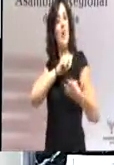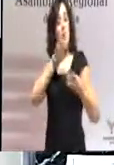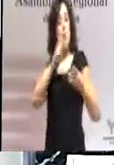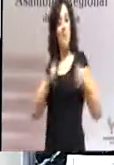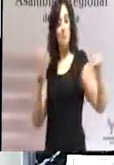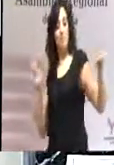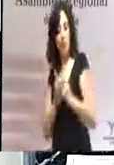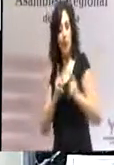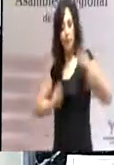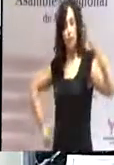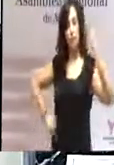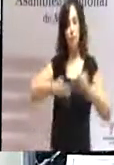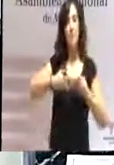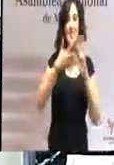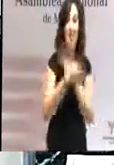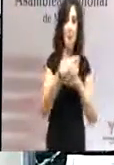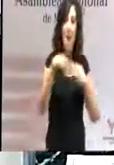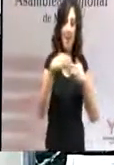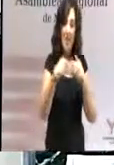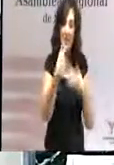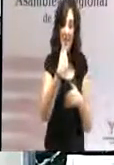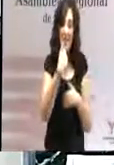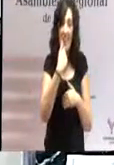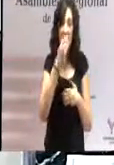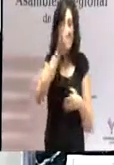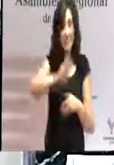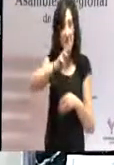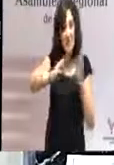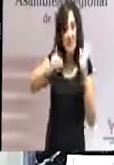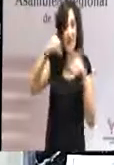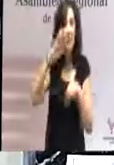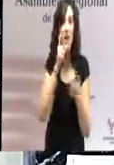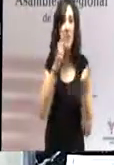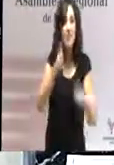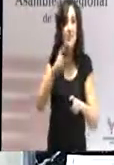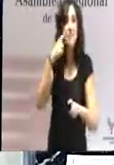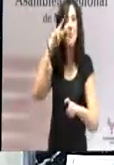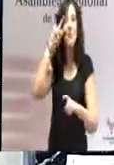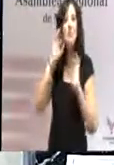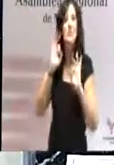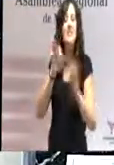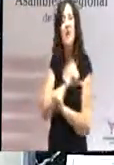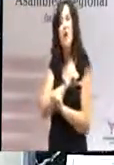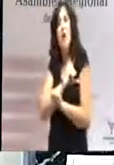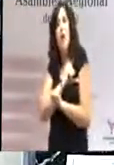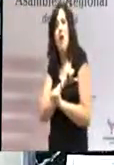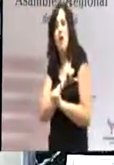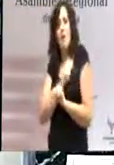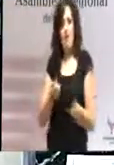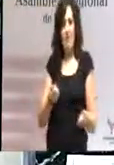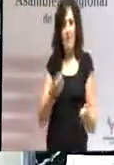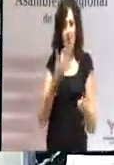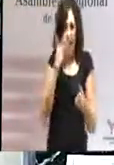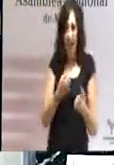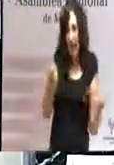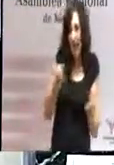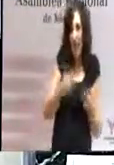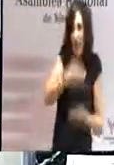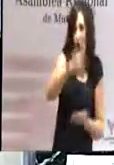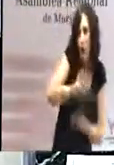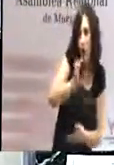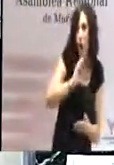prensa regional nos dice que hay pacientes que esperan más de 3 meses para una cita en el especialista. ¿Qué nos tenemos que creer? ¿Lo que nos dijo usted ayer o